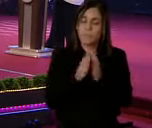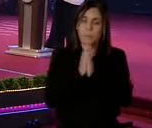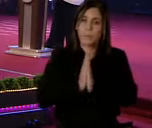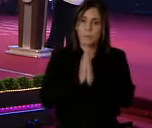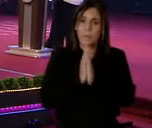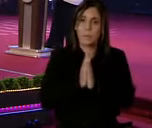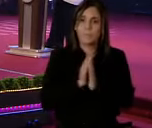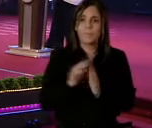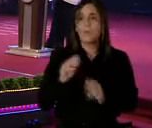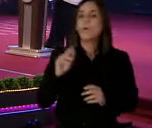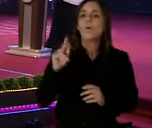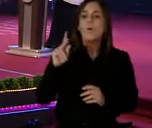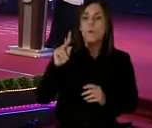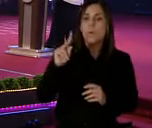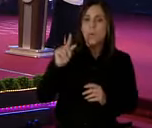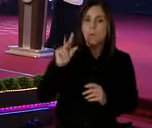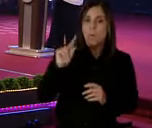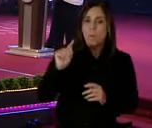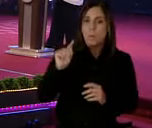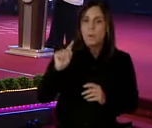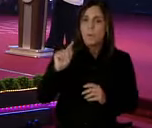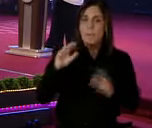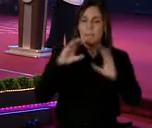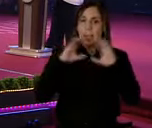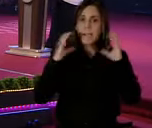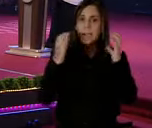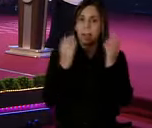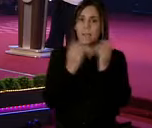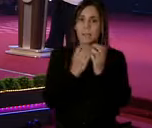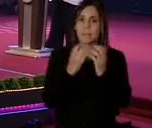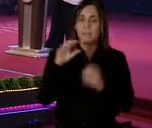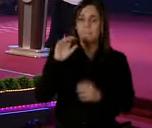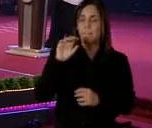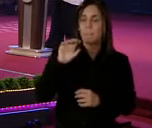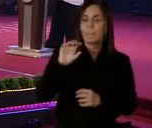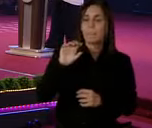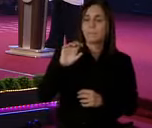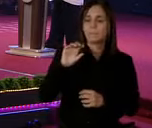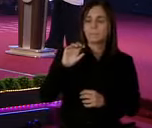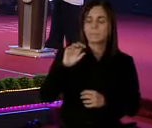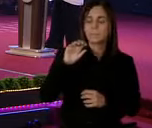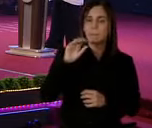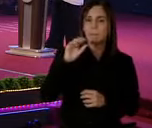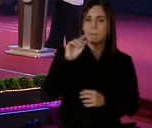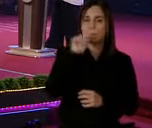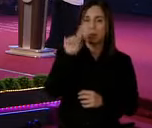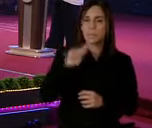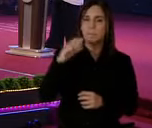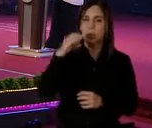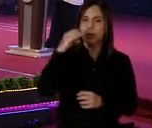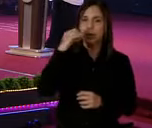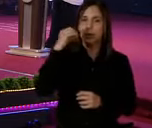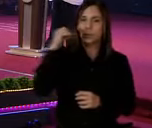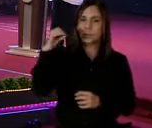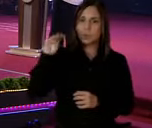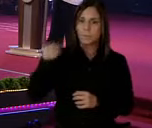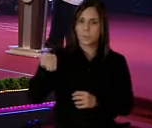Zoom. Las clases son cíclicas, o sea, no hay un día bueno para usted comenzar todos los días. El jueves son